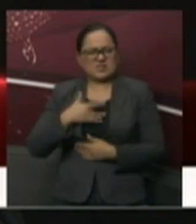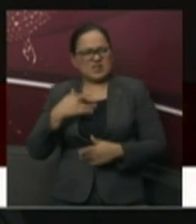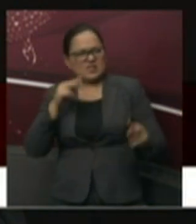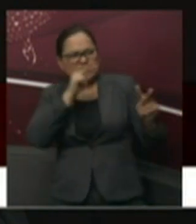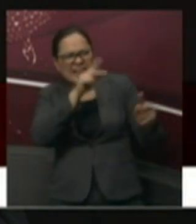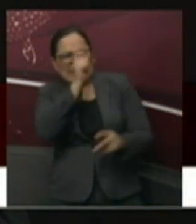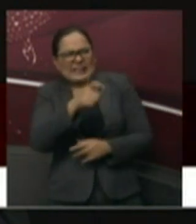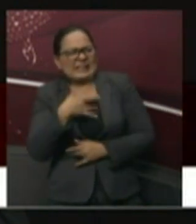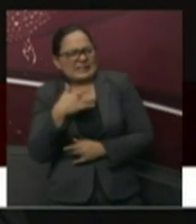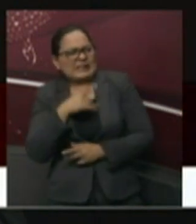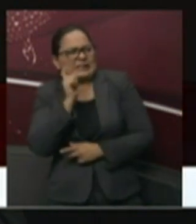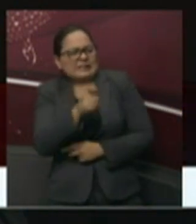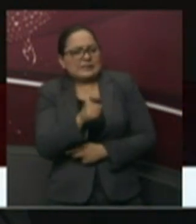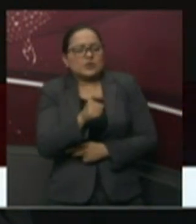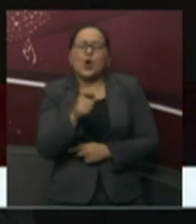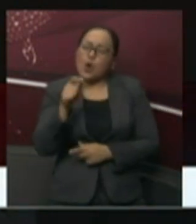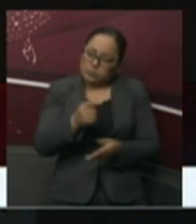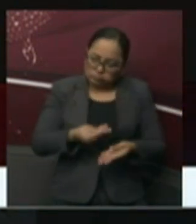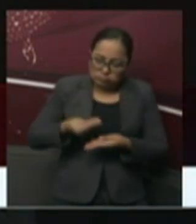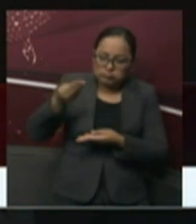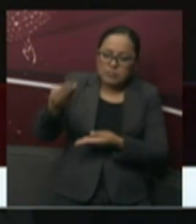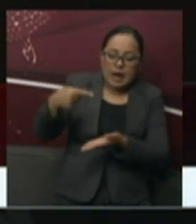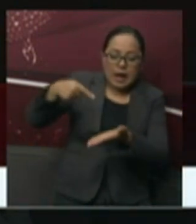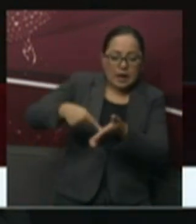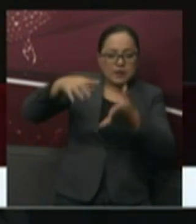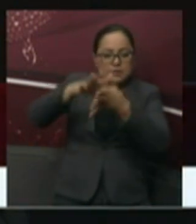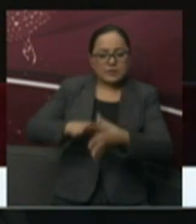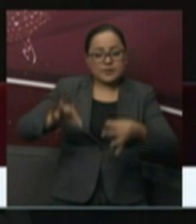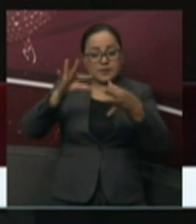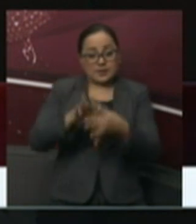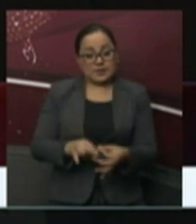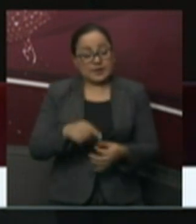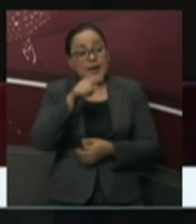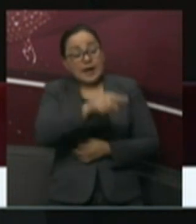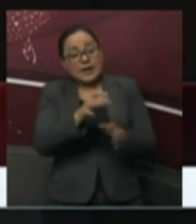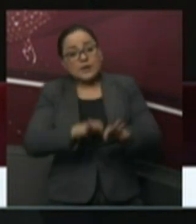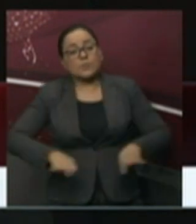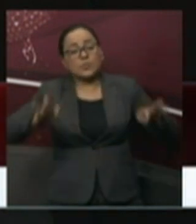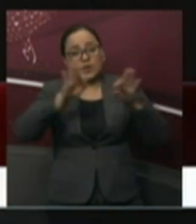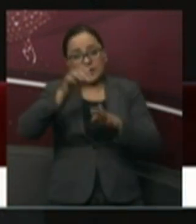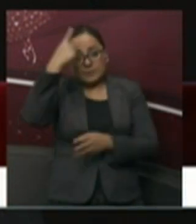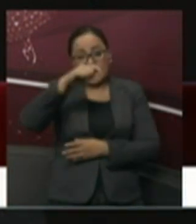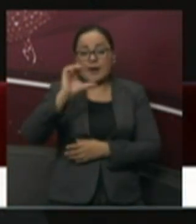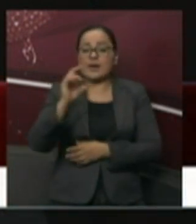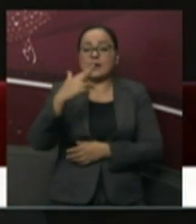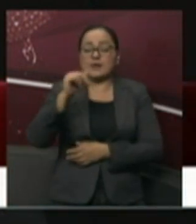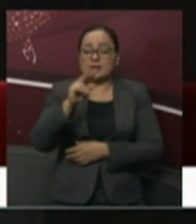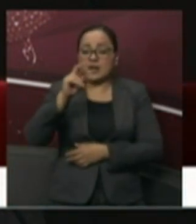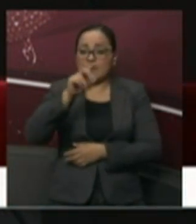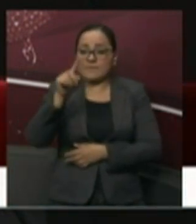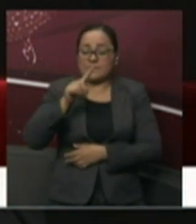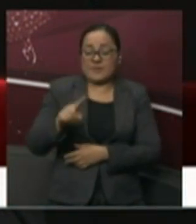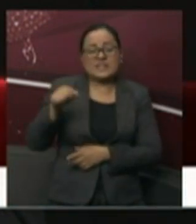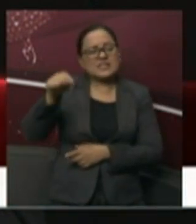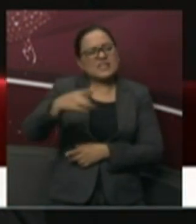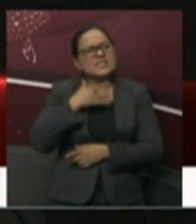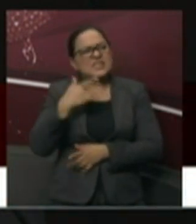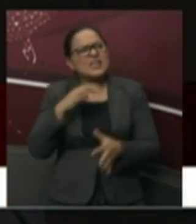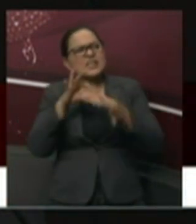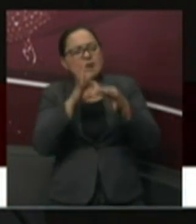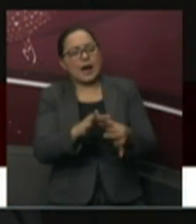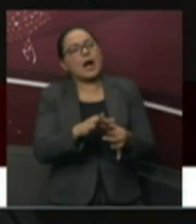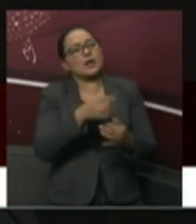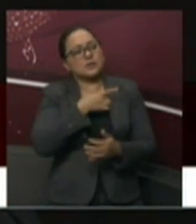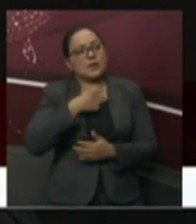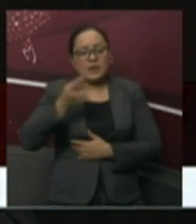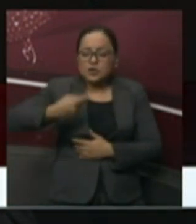lectura. Lo que era más importante para él era precisamente esta legibilidad. Si vemos precisamente el frontispicio del Congreso de